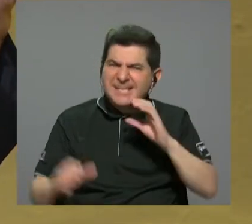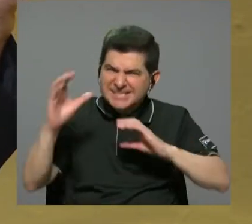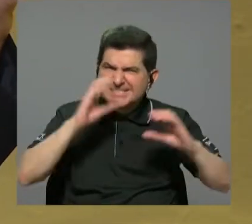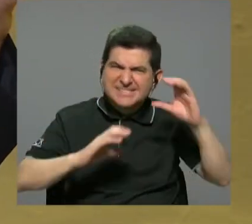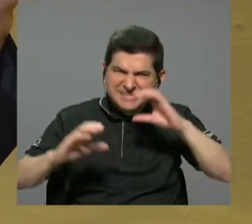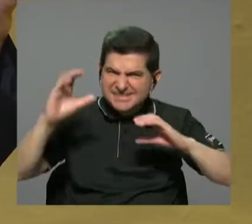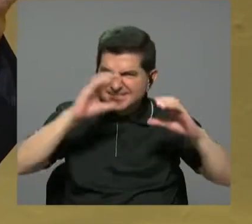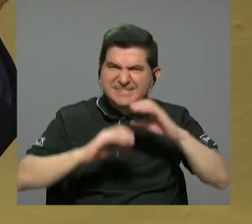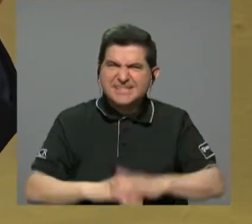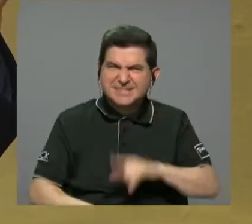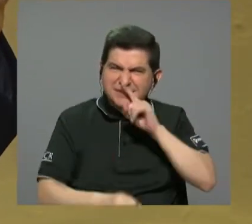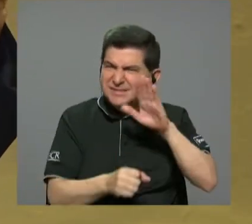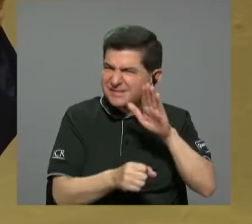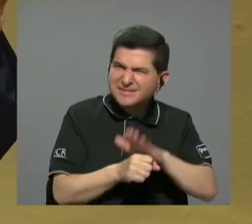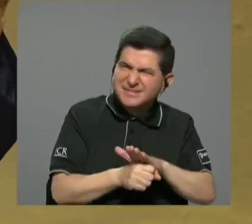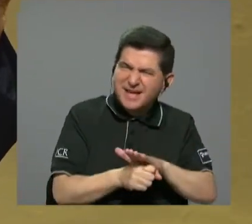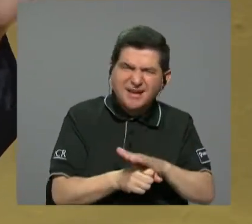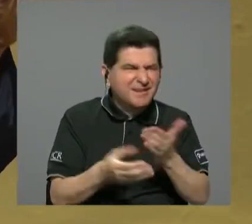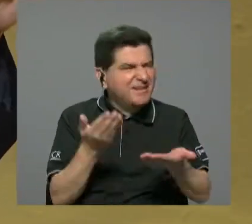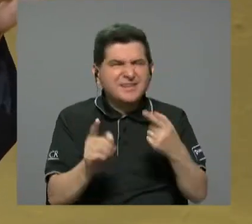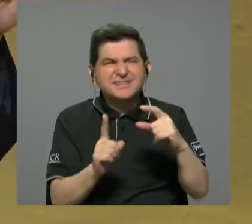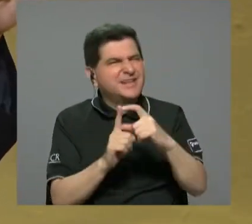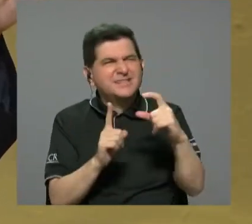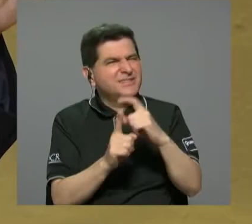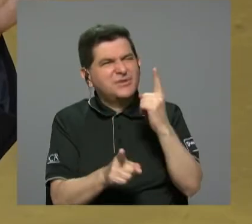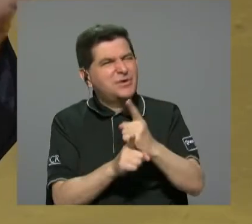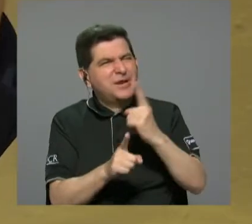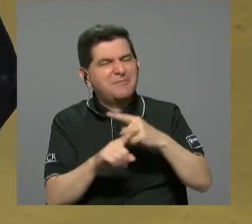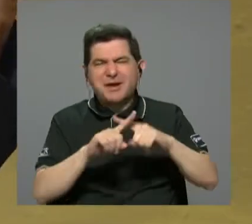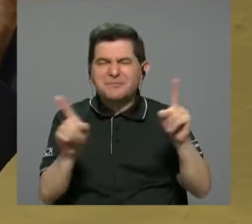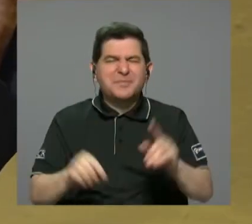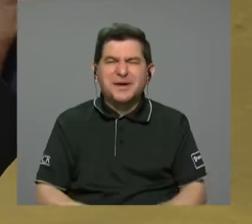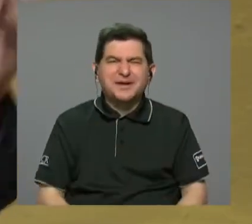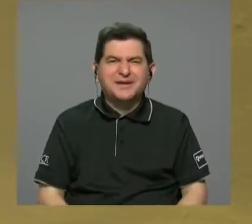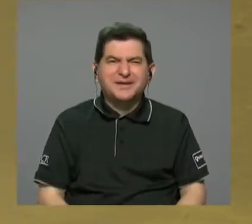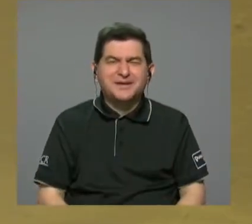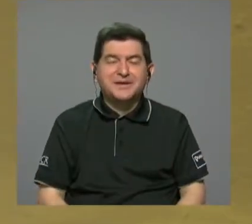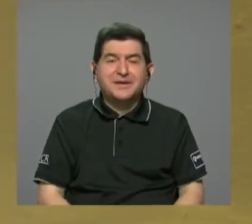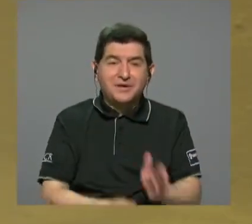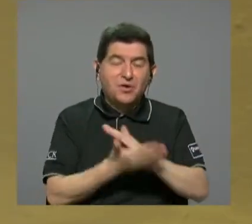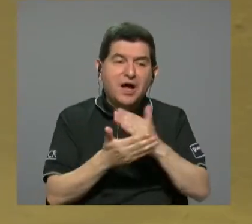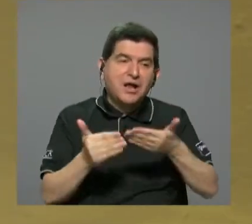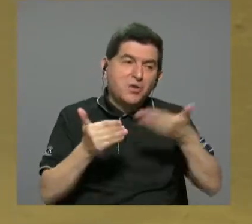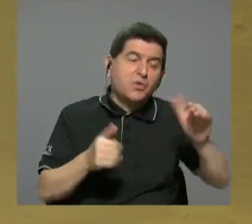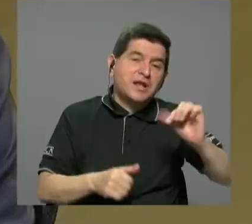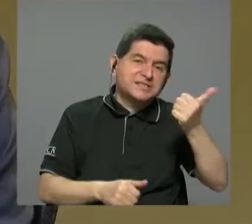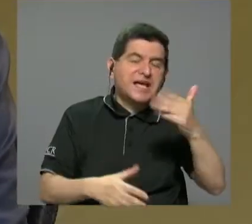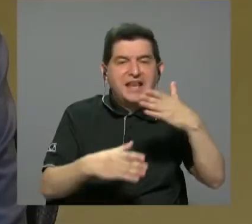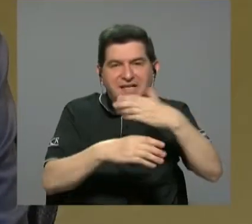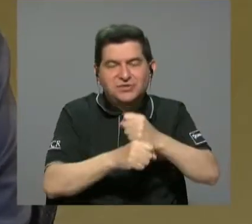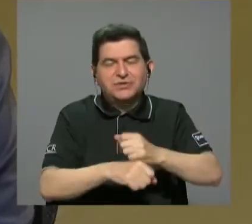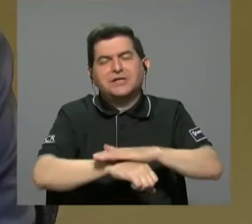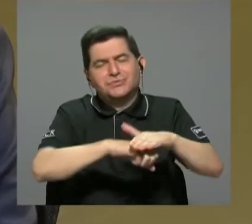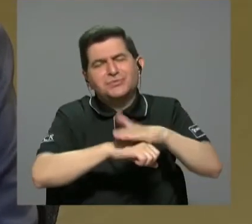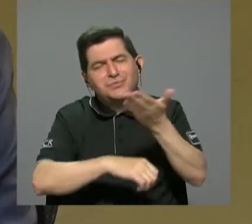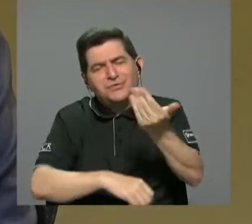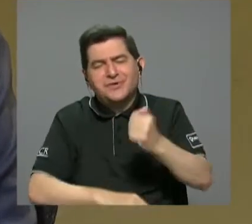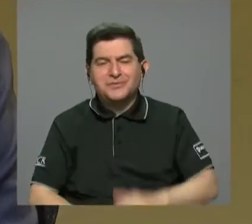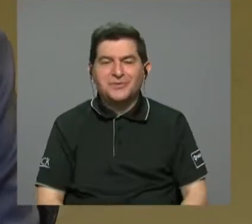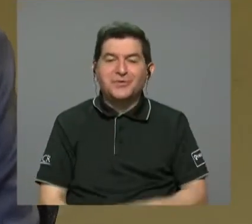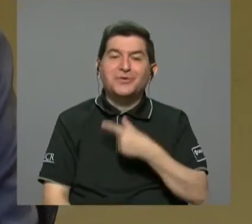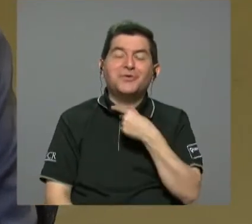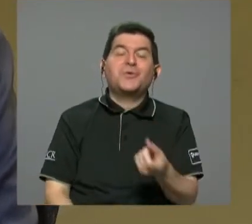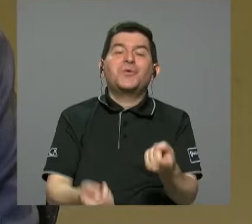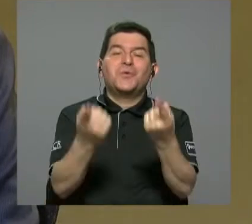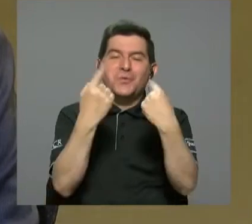científica. Científica no es la palabra, pero no le demos vuelta que algunas de las cosas que hacen las otras. Por favor. Un gusto estar